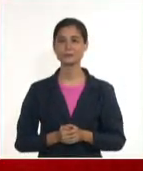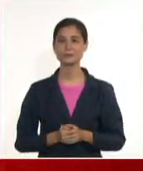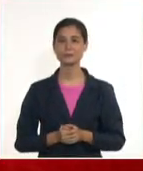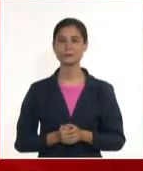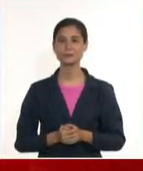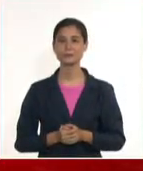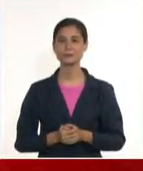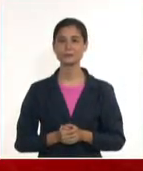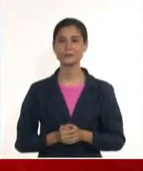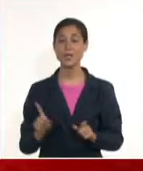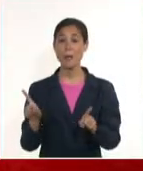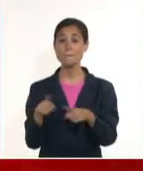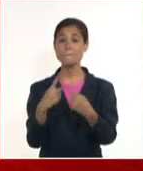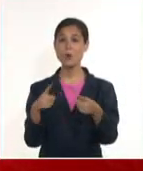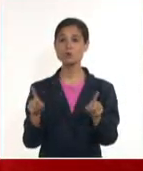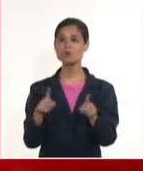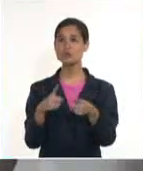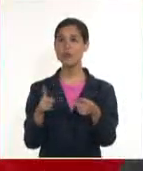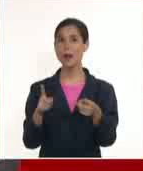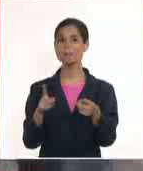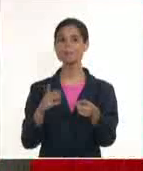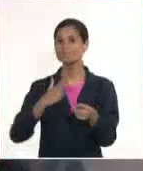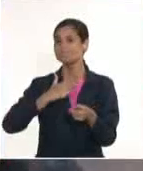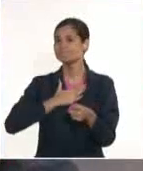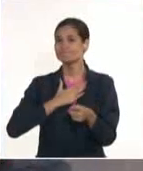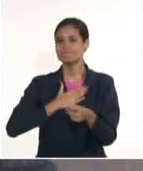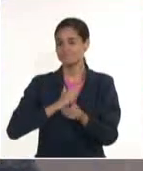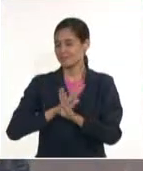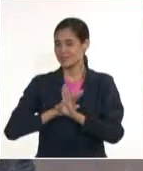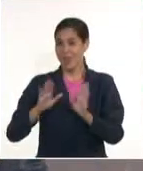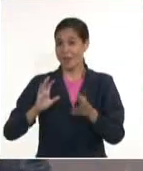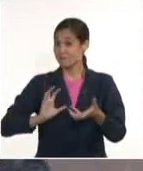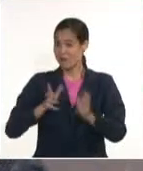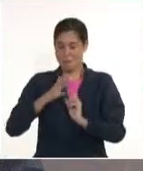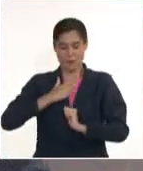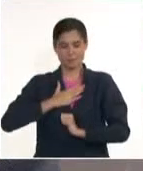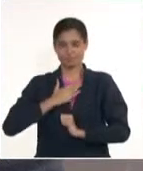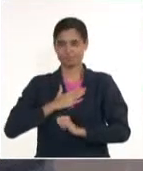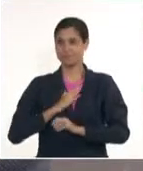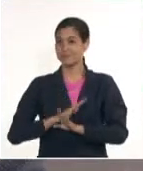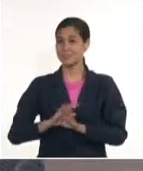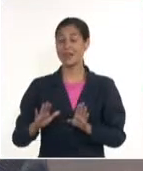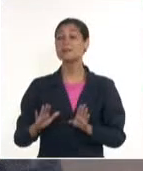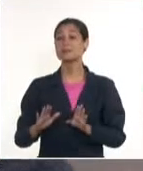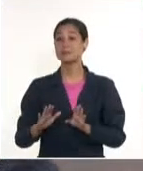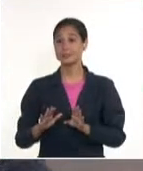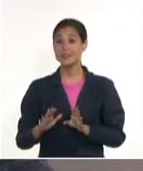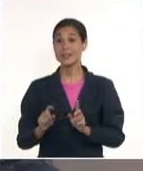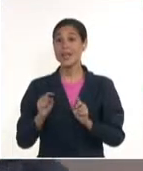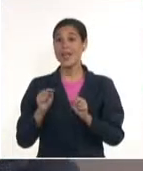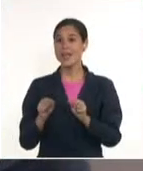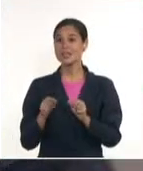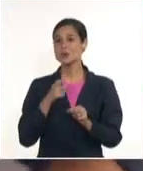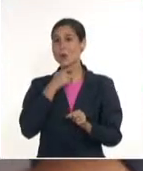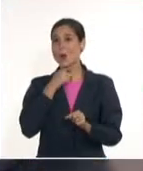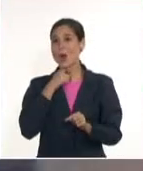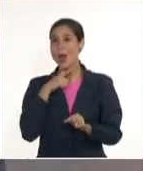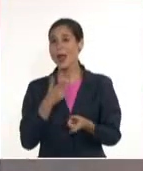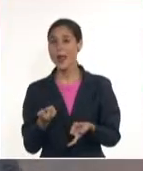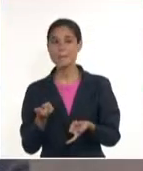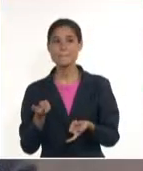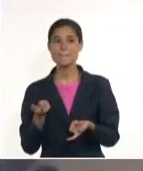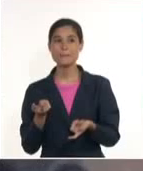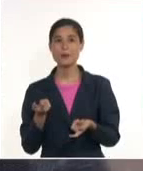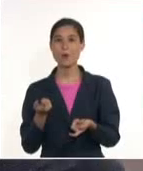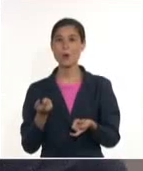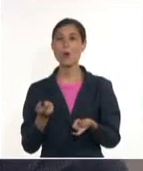La música es mi vida, ¿no? Y el estilo de música que hago fundamentalmente es rock. Con Histeresis es más el rock